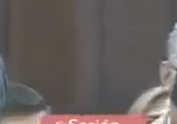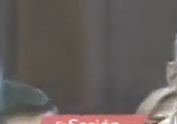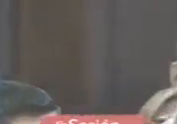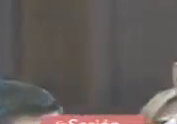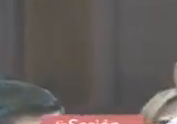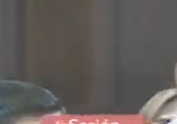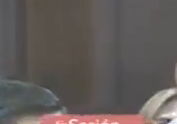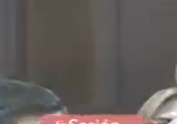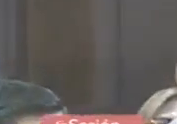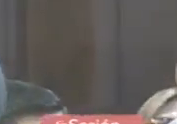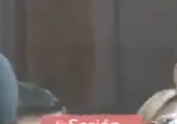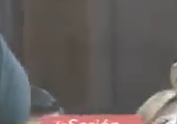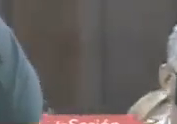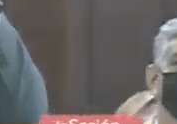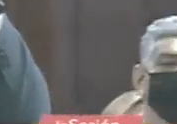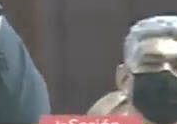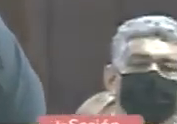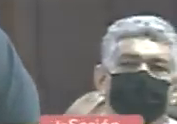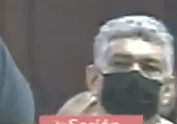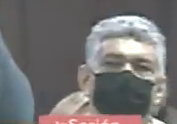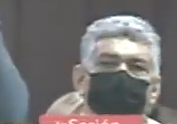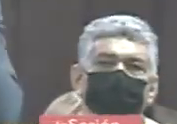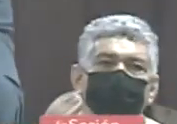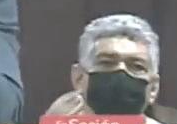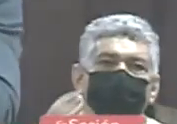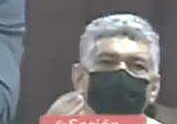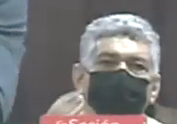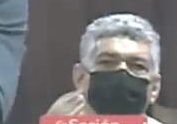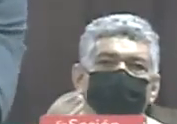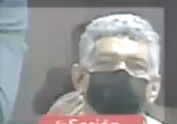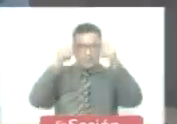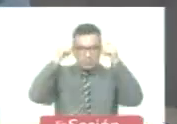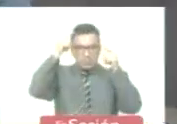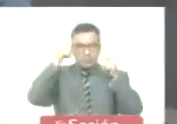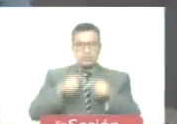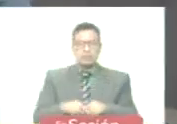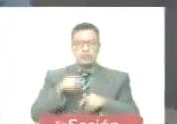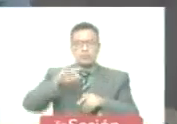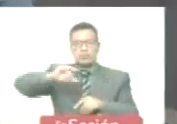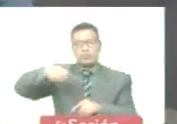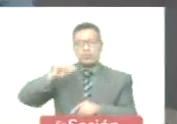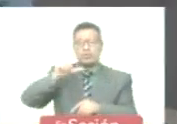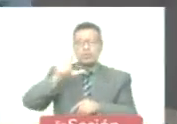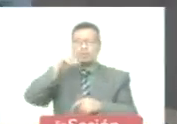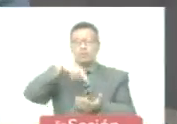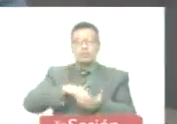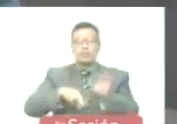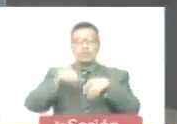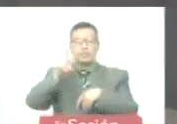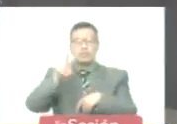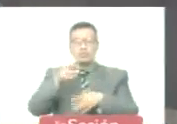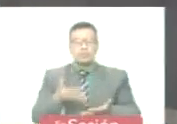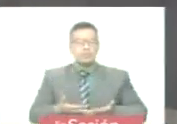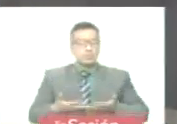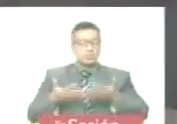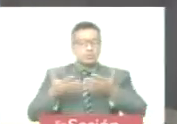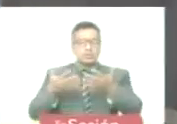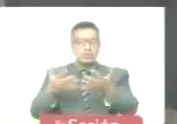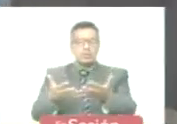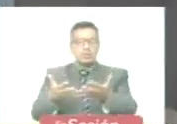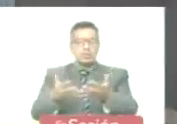debemos recordar también en esa coyuntura que fue el comandante Chávez quien en julio del 2012 le entregó como